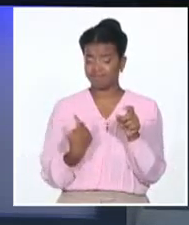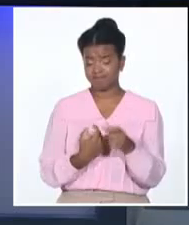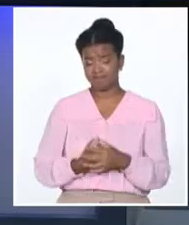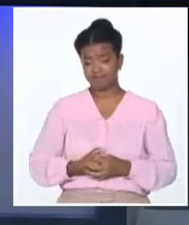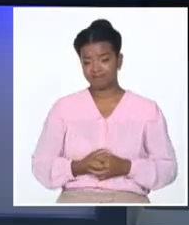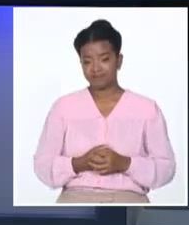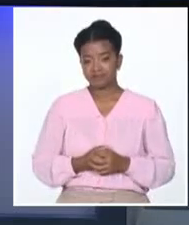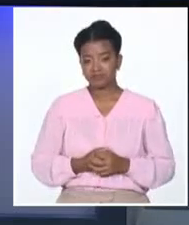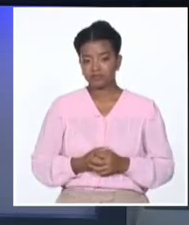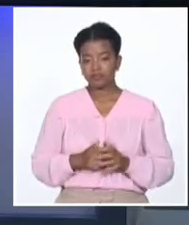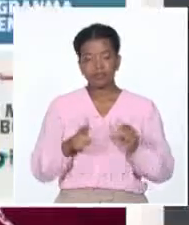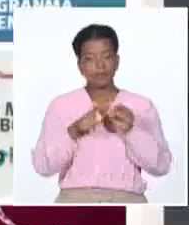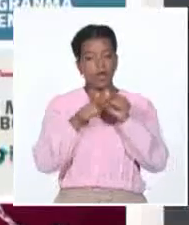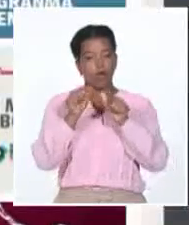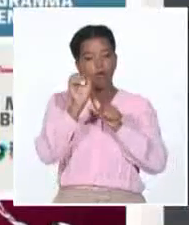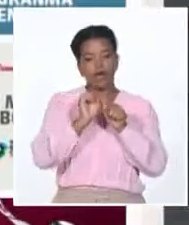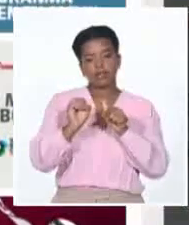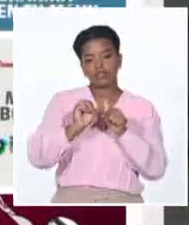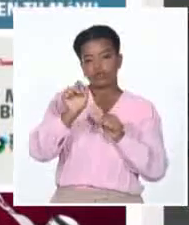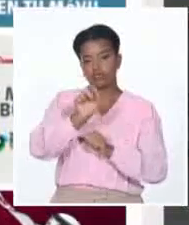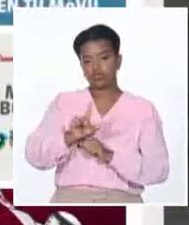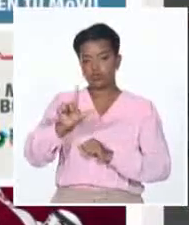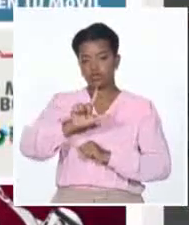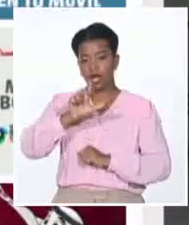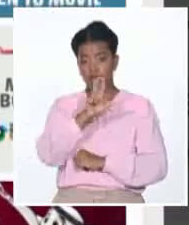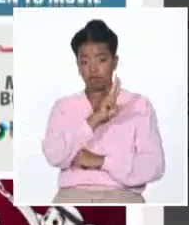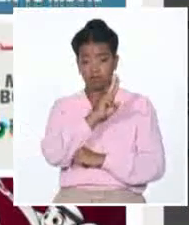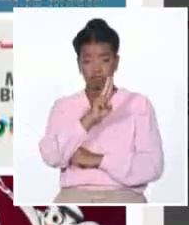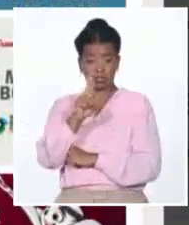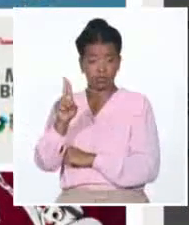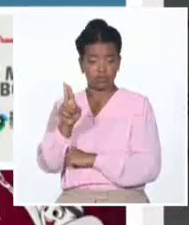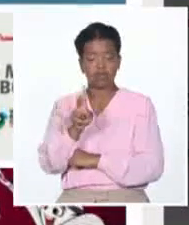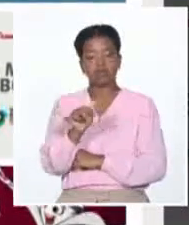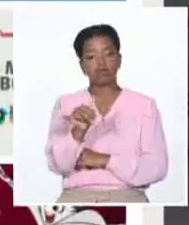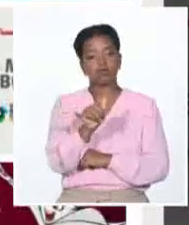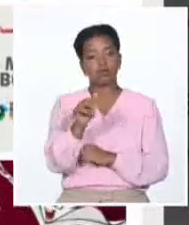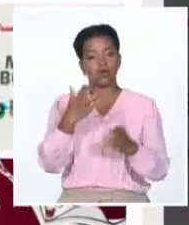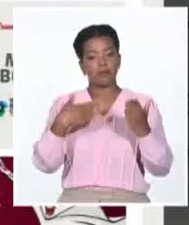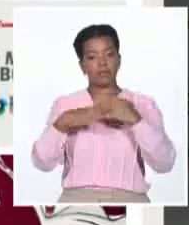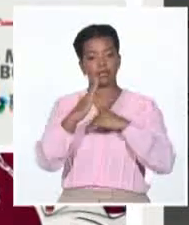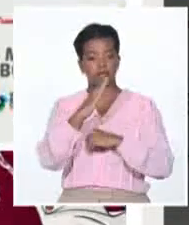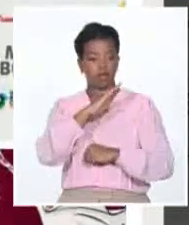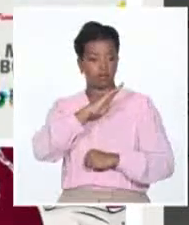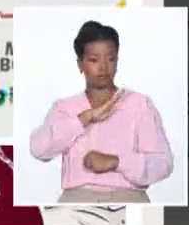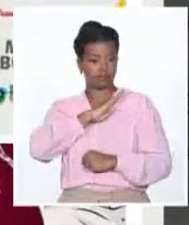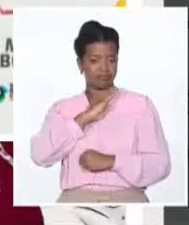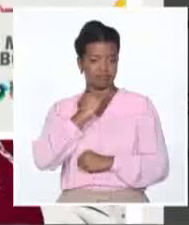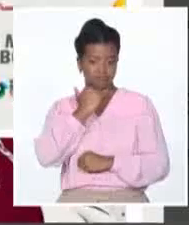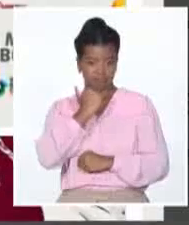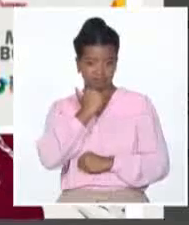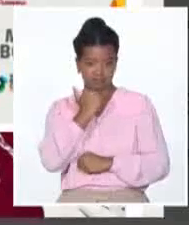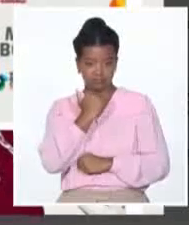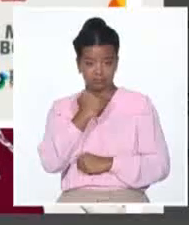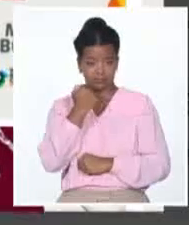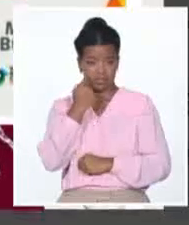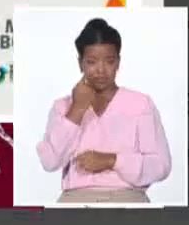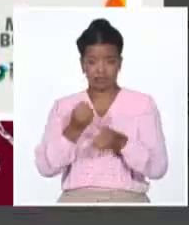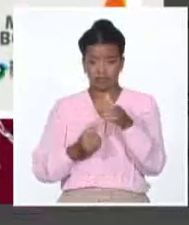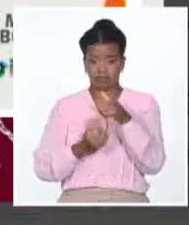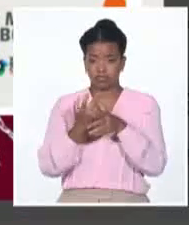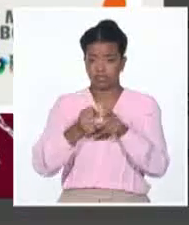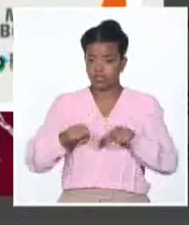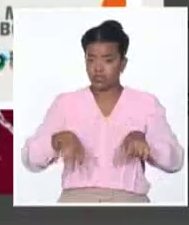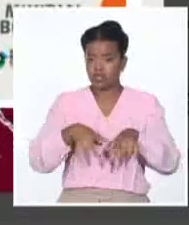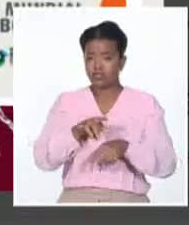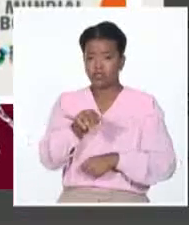las organizaciones de masas y sociales revolucionarias, al igual que el Ministerio del Interior, nacieron en situaciones de agresión similares